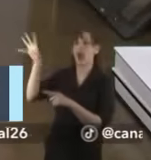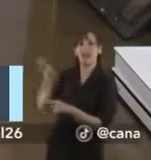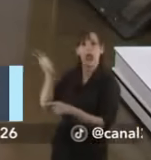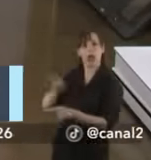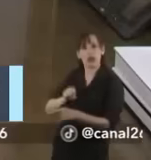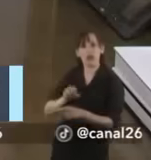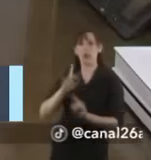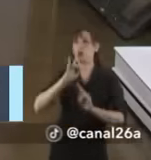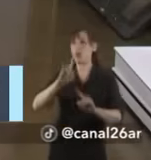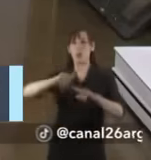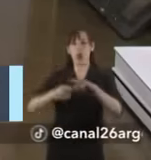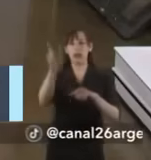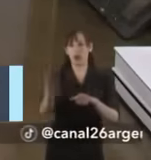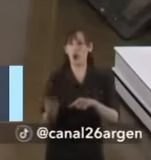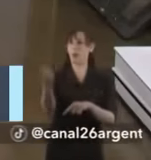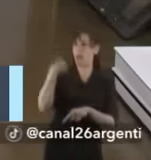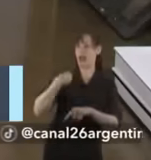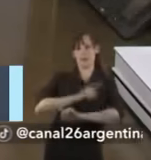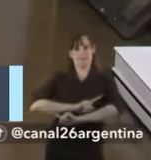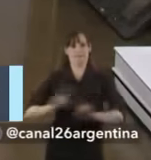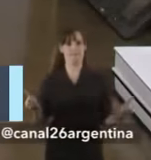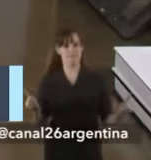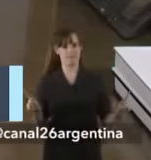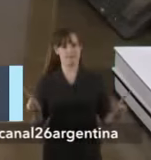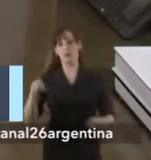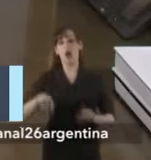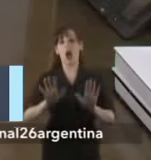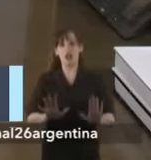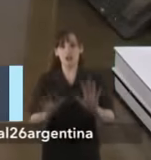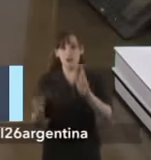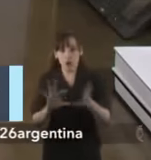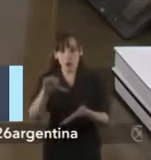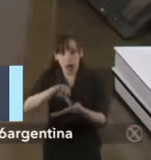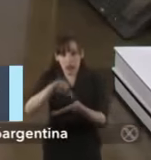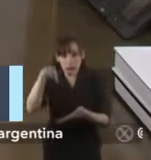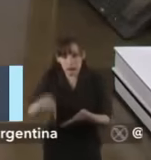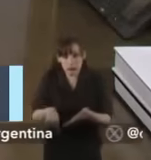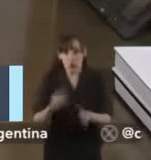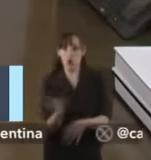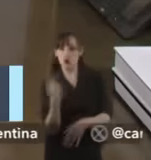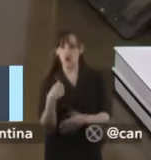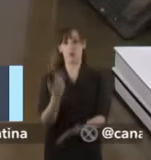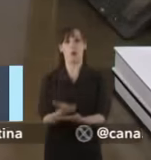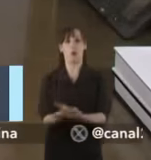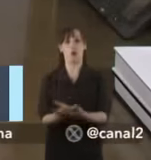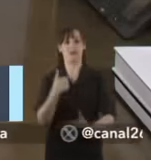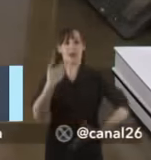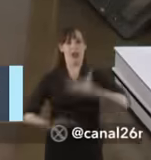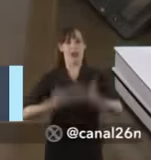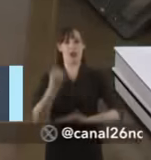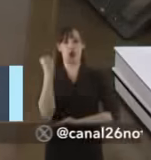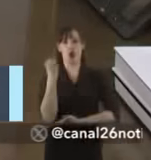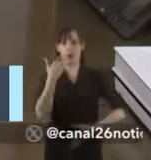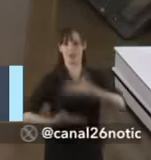gubernamental quién puede preferir el país devastado de hoy por sobre el país próspero que proponemos nosotros en pocas